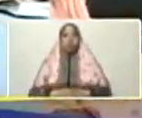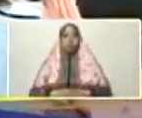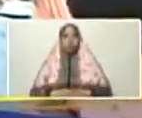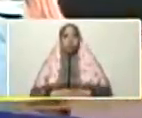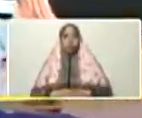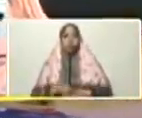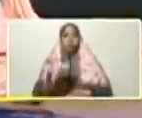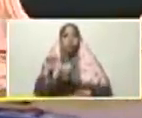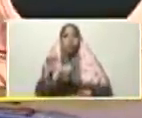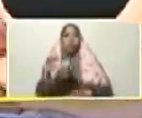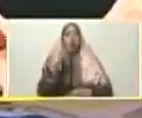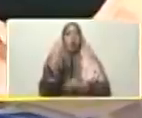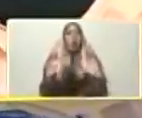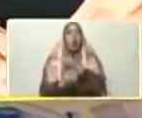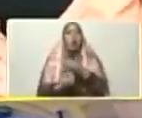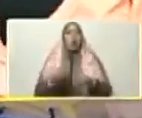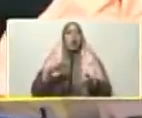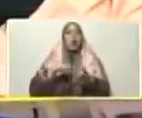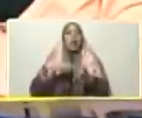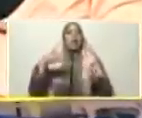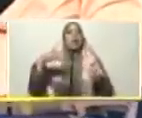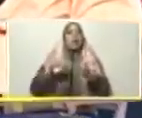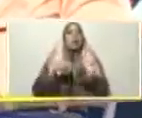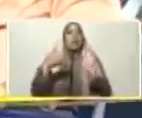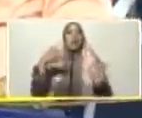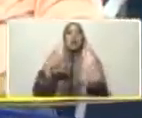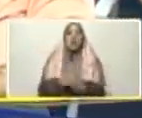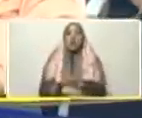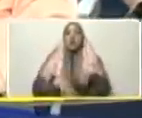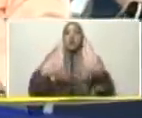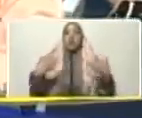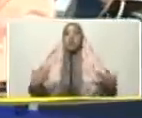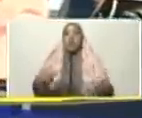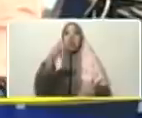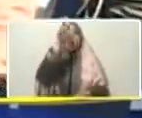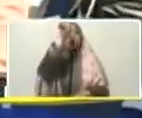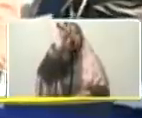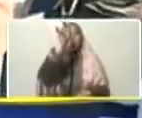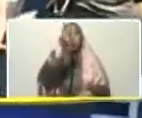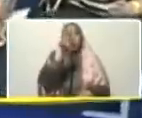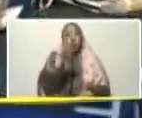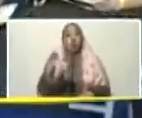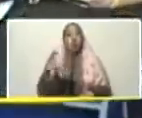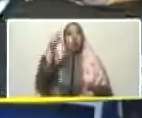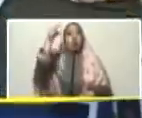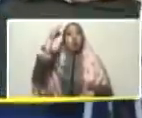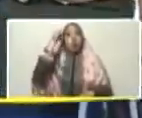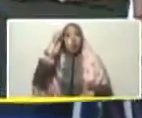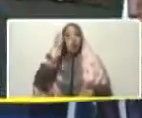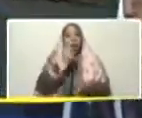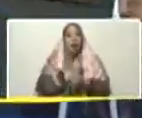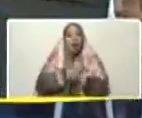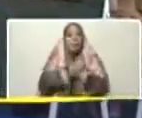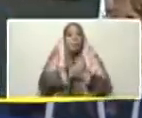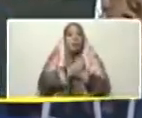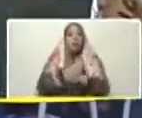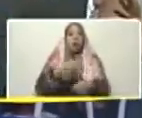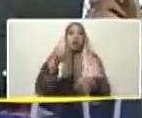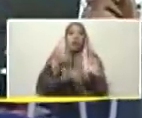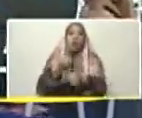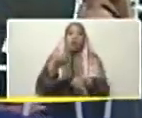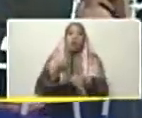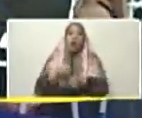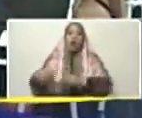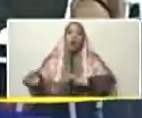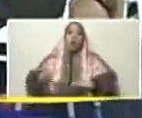que se define todos los días con la movilización popular todos los días con